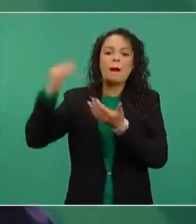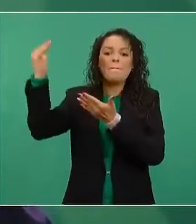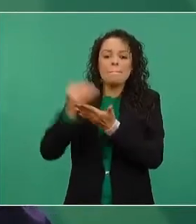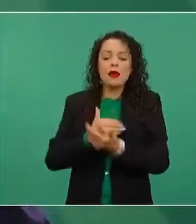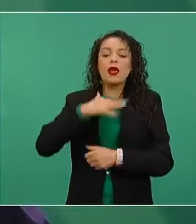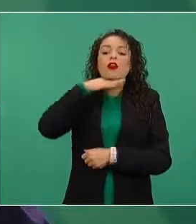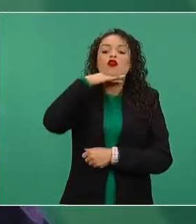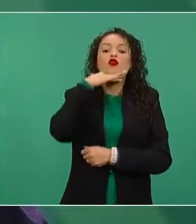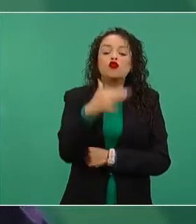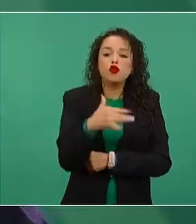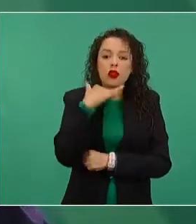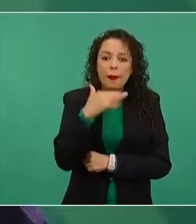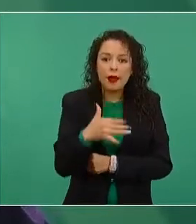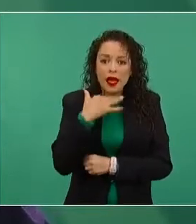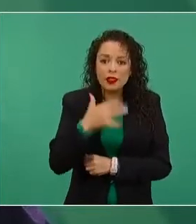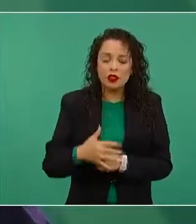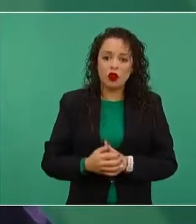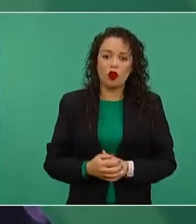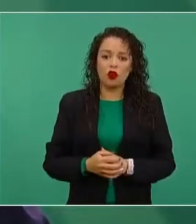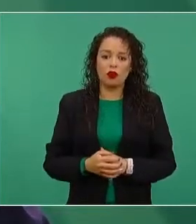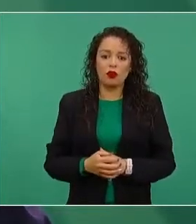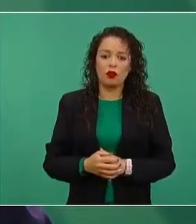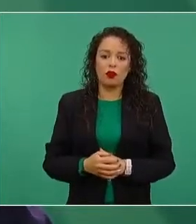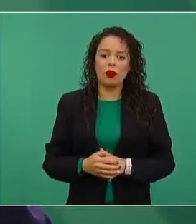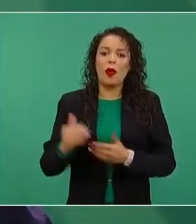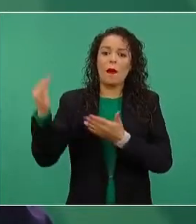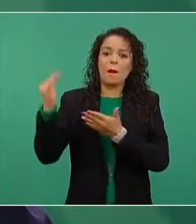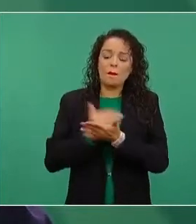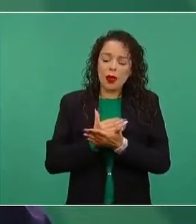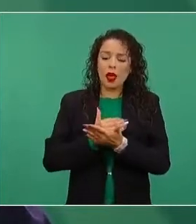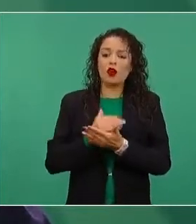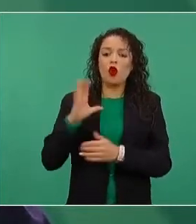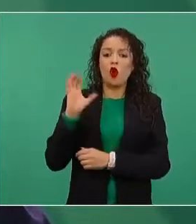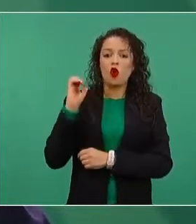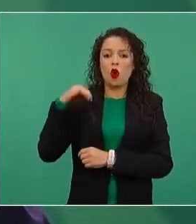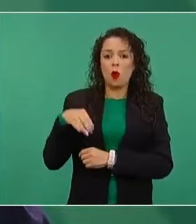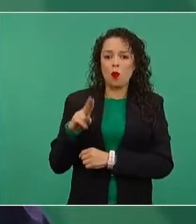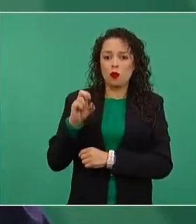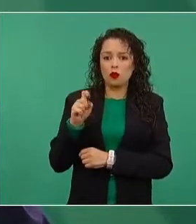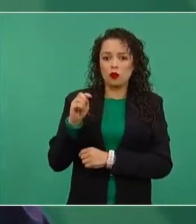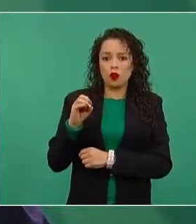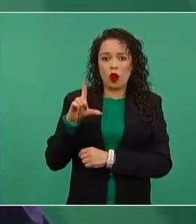menos uso de combustóleo y